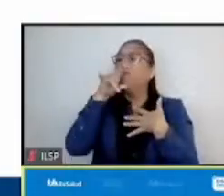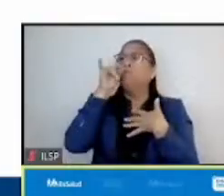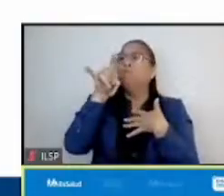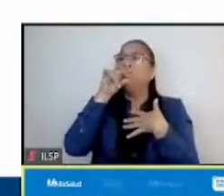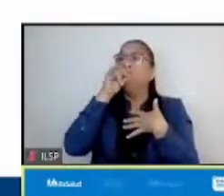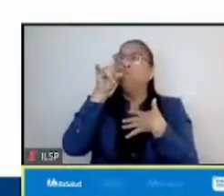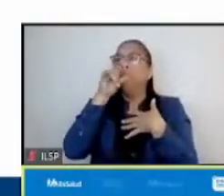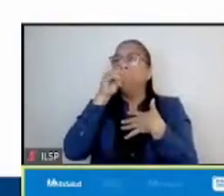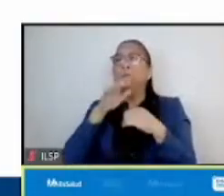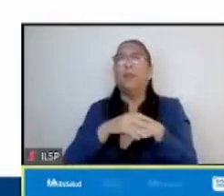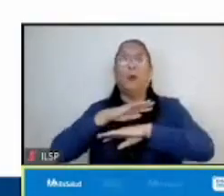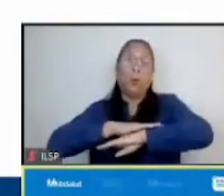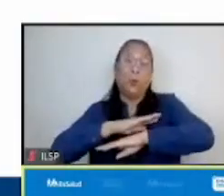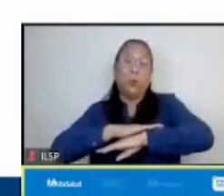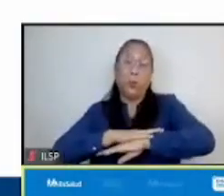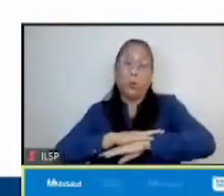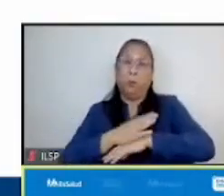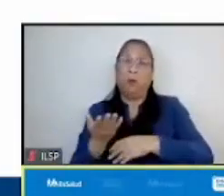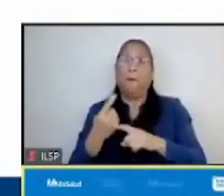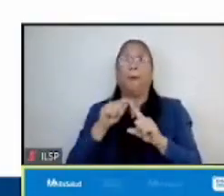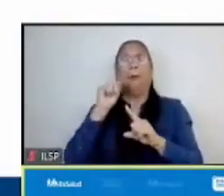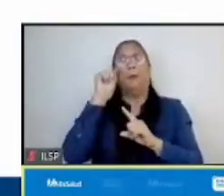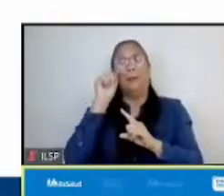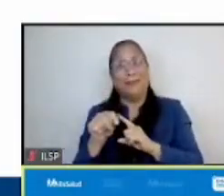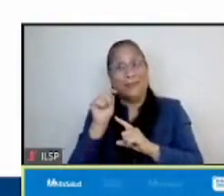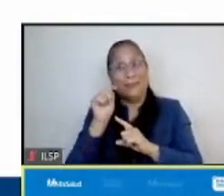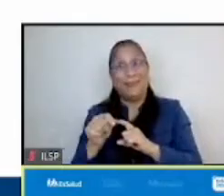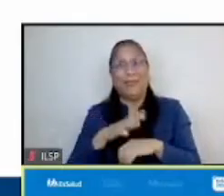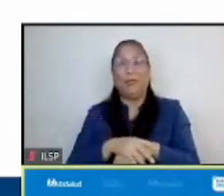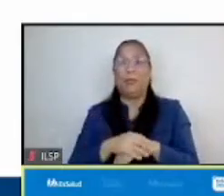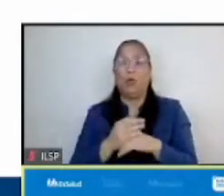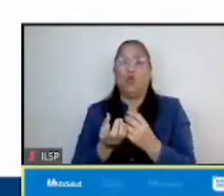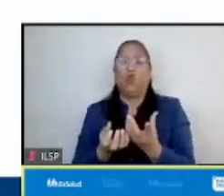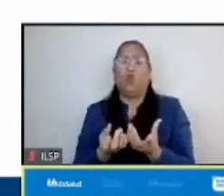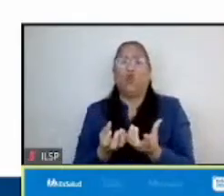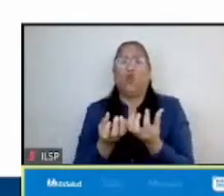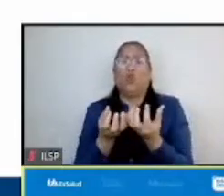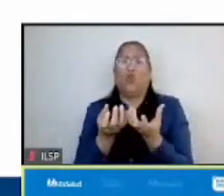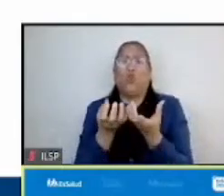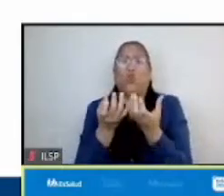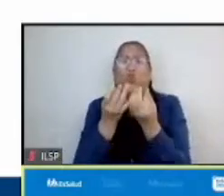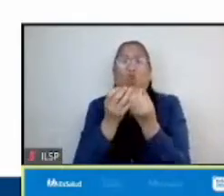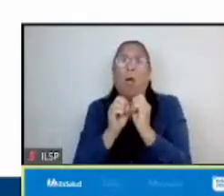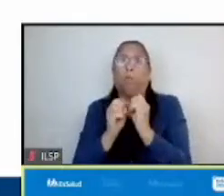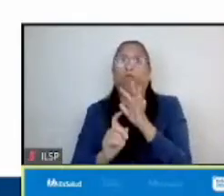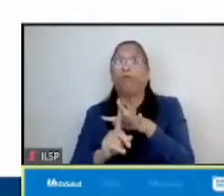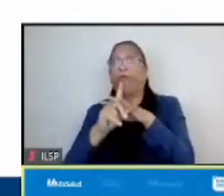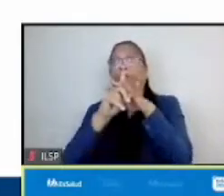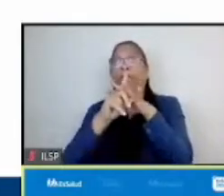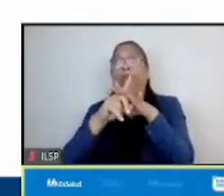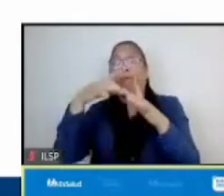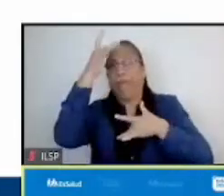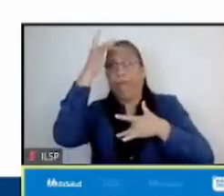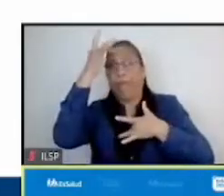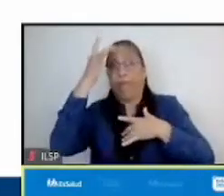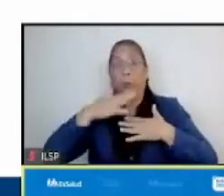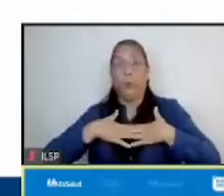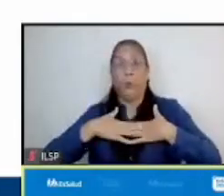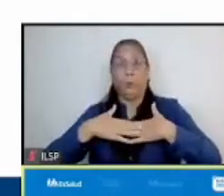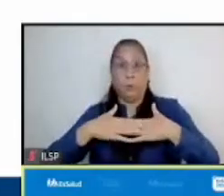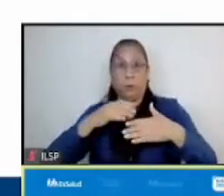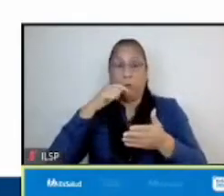por el frío. Pero ahí es donde se va a hacer un caldo de cultivo, por decirlo de una manera, para infecciones respiratorias. Otro motivo por qué el invierno